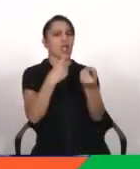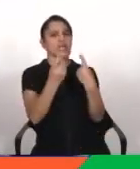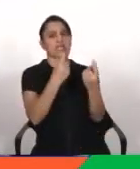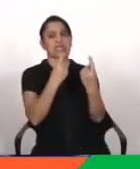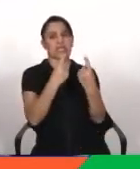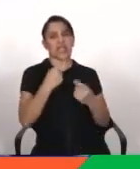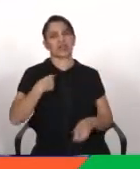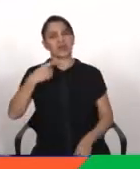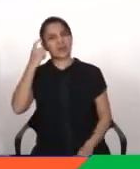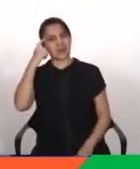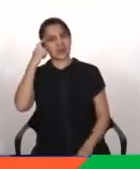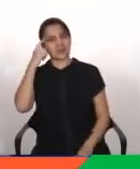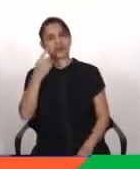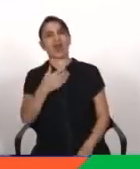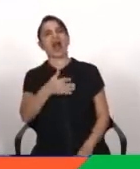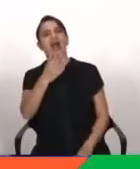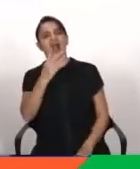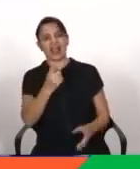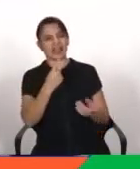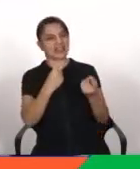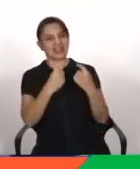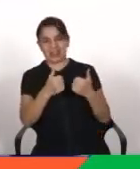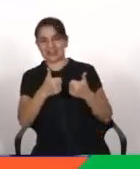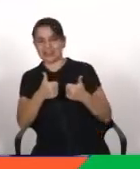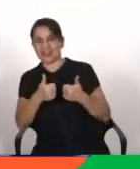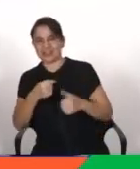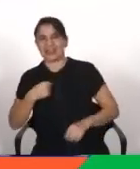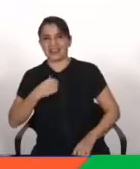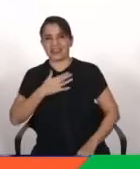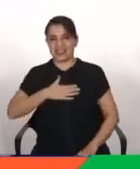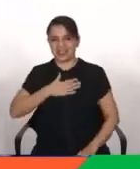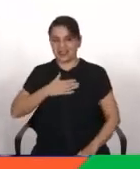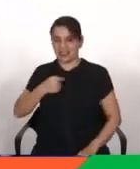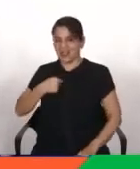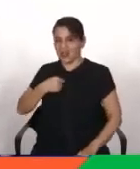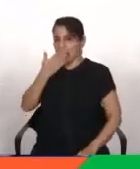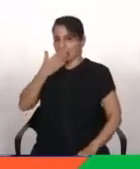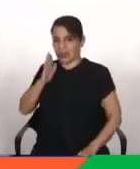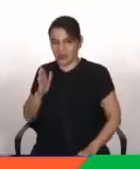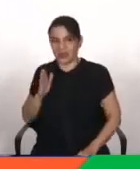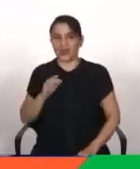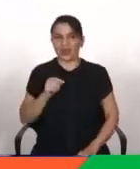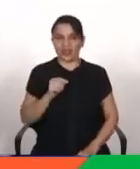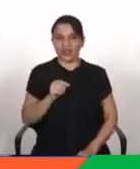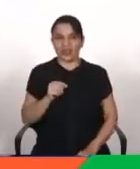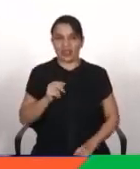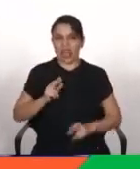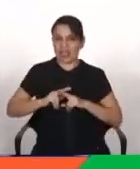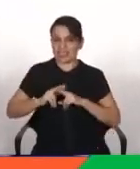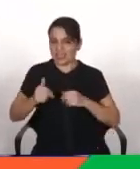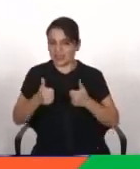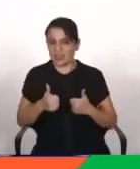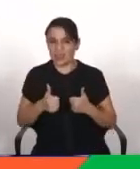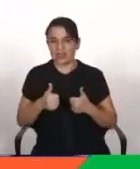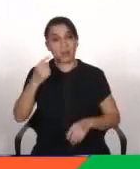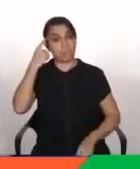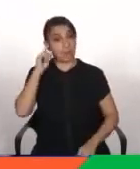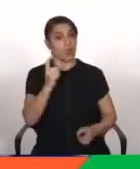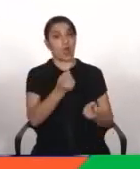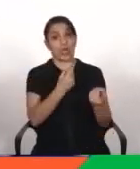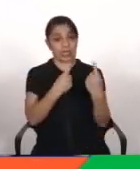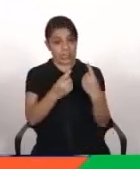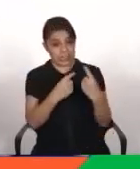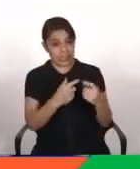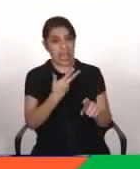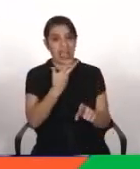porque quiere que mejore, ¿no es cierto? O quiere que haga las cosas bien, pero detrás de esos comentarios siempre había